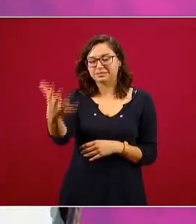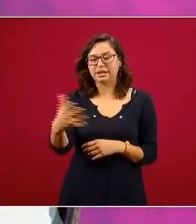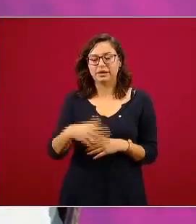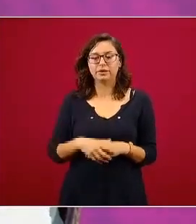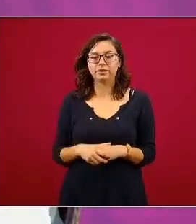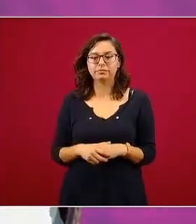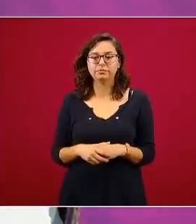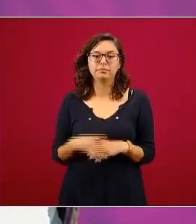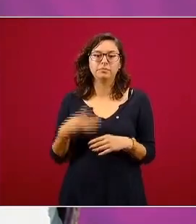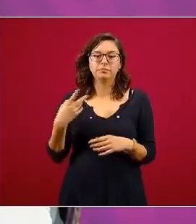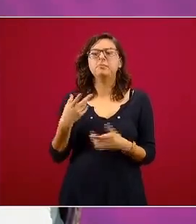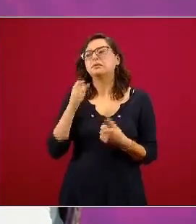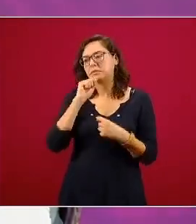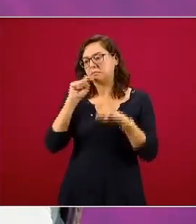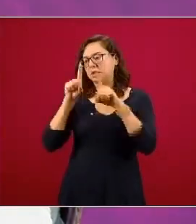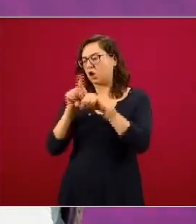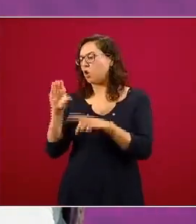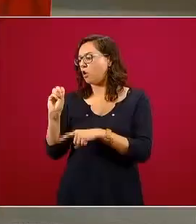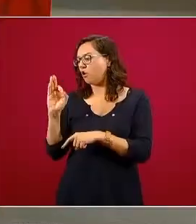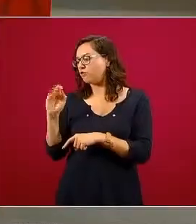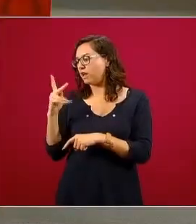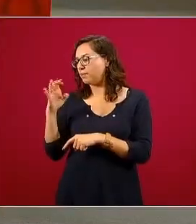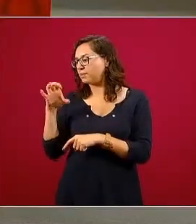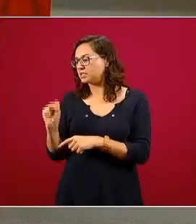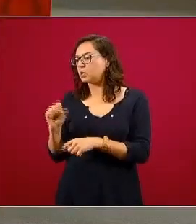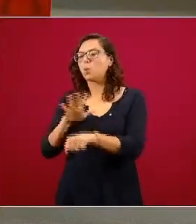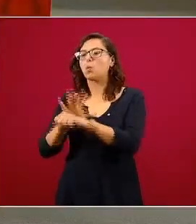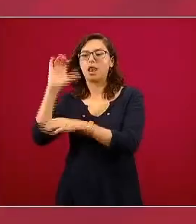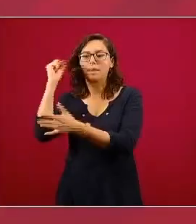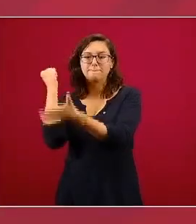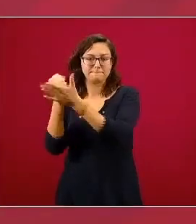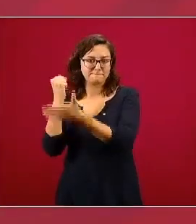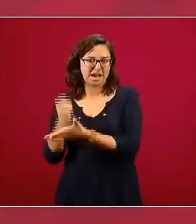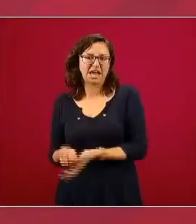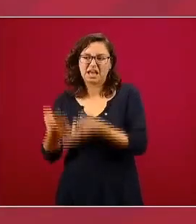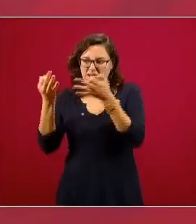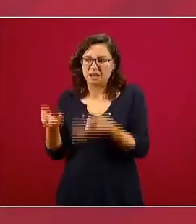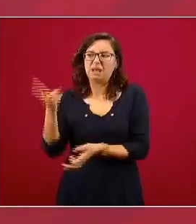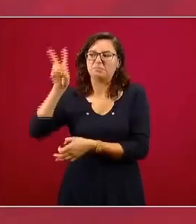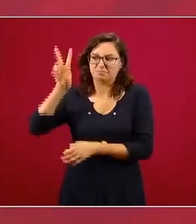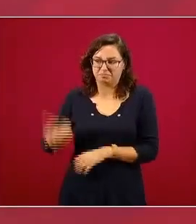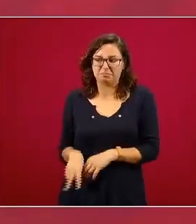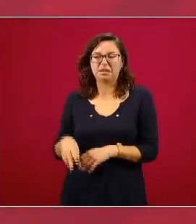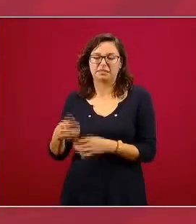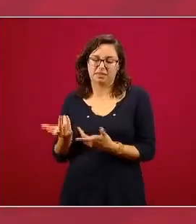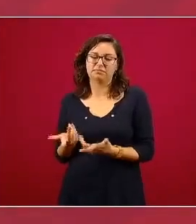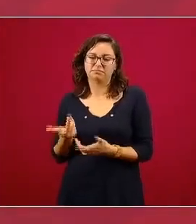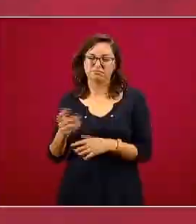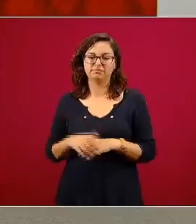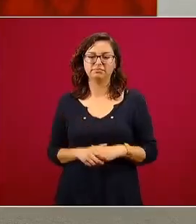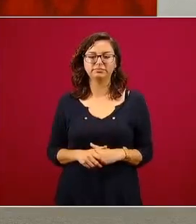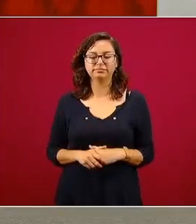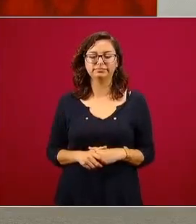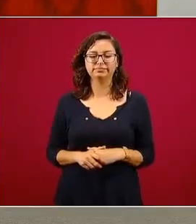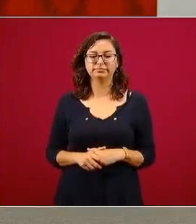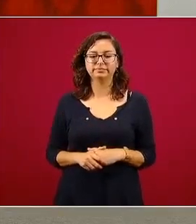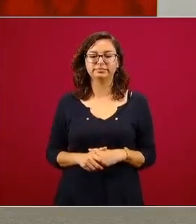que podemos buscar en la información de COFEPRIS cuáles son aquellas marcas y modelos que en su momento han sido aprobados con esa eficiencia,